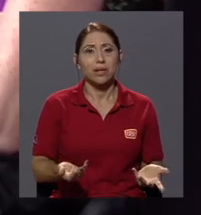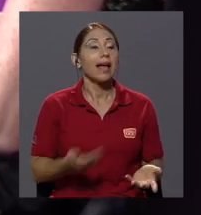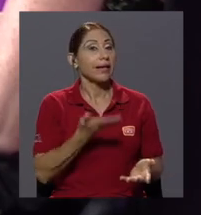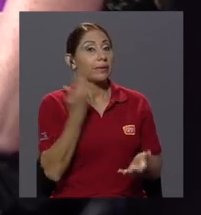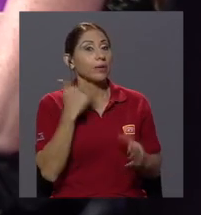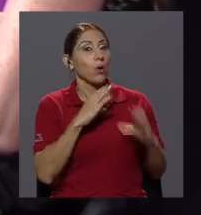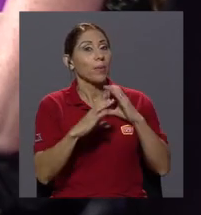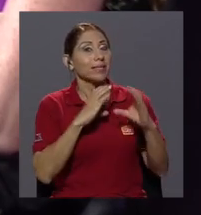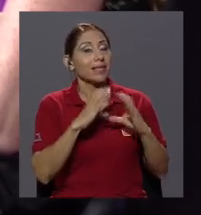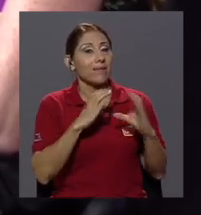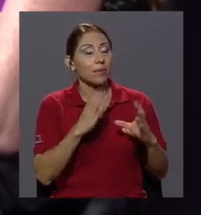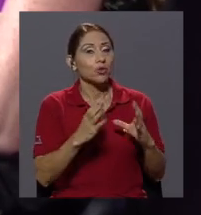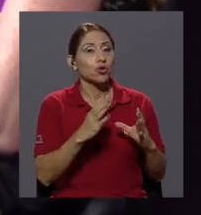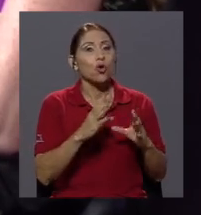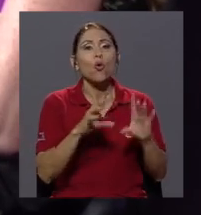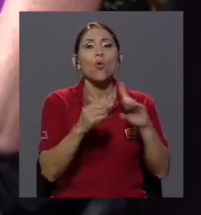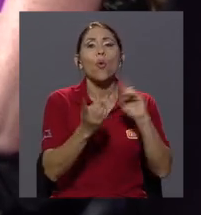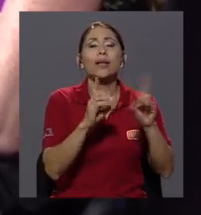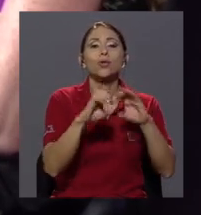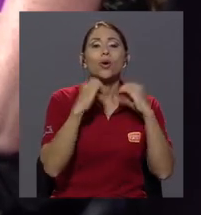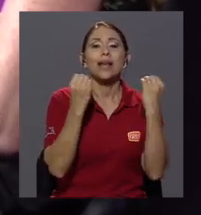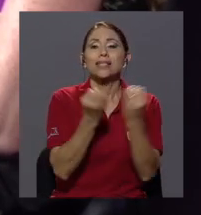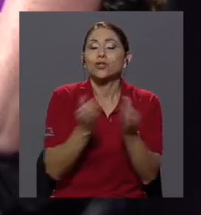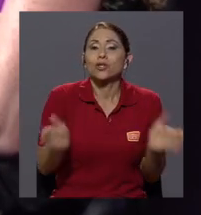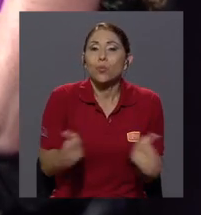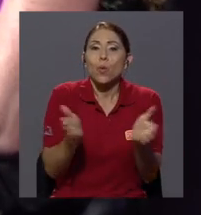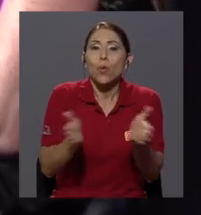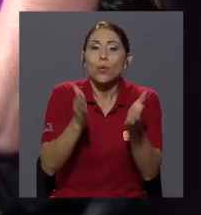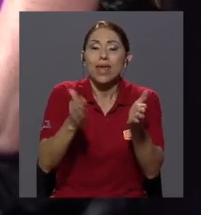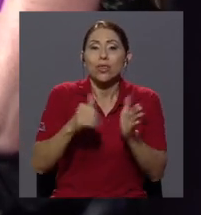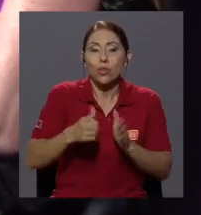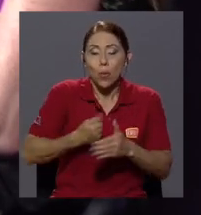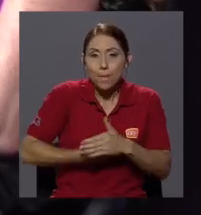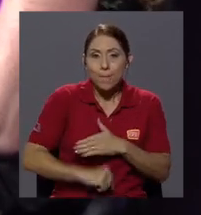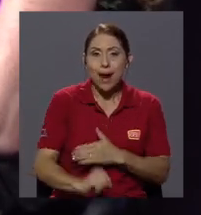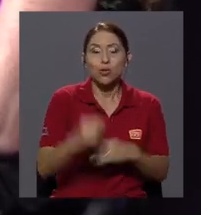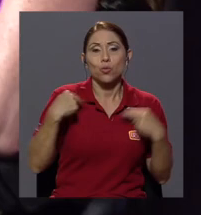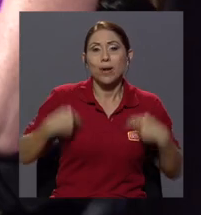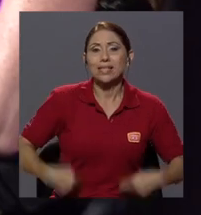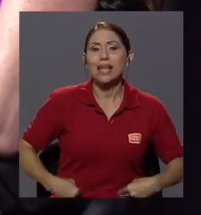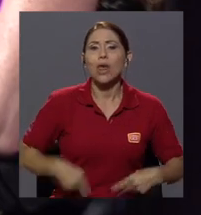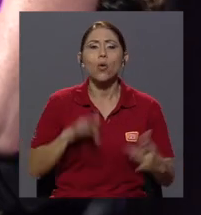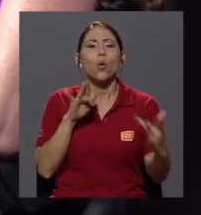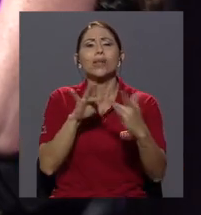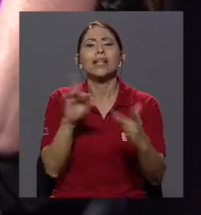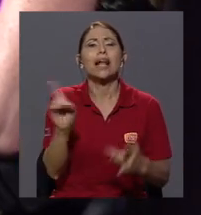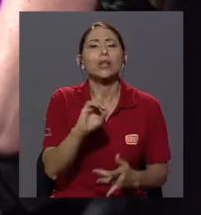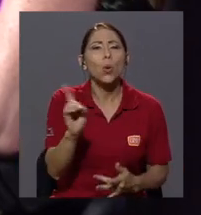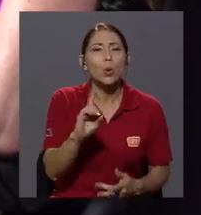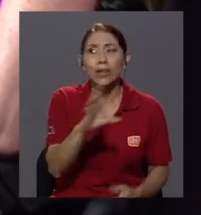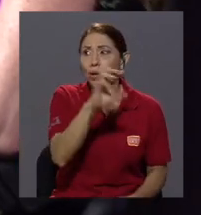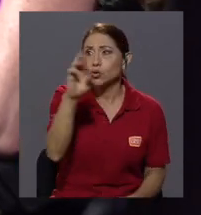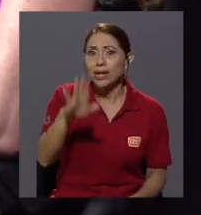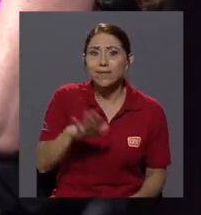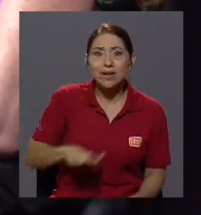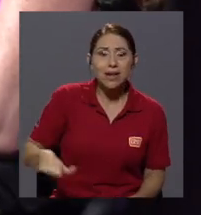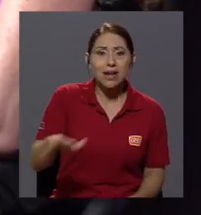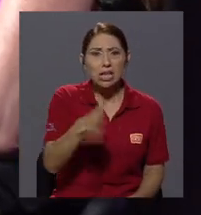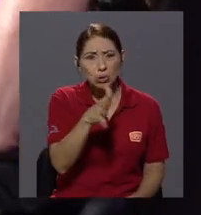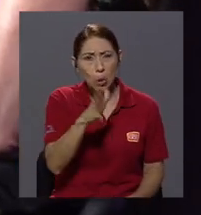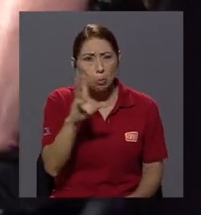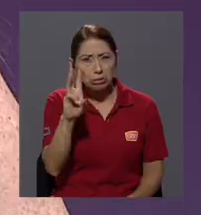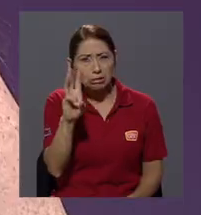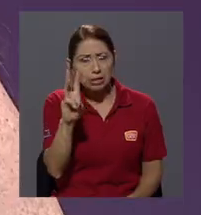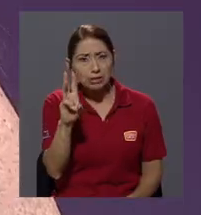rebeca organizaciones que estén promoviendo el parto humanizado donde contactar las quienes son en costa rica hay cerca de 6